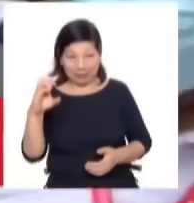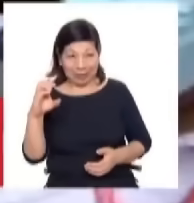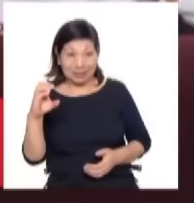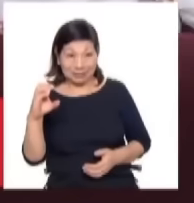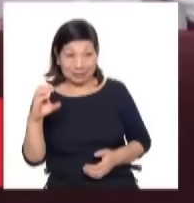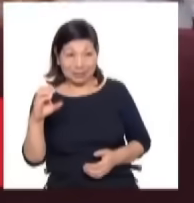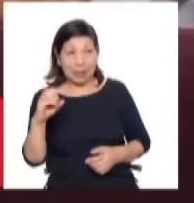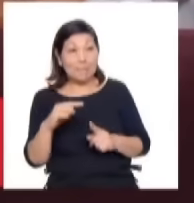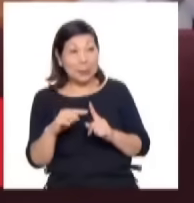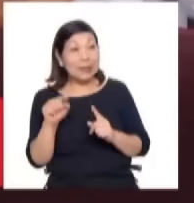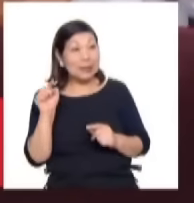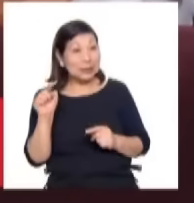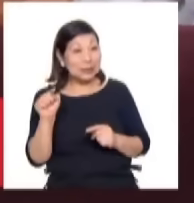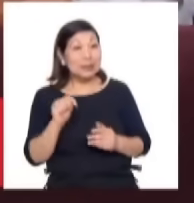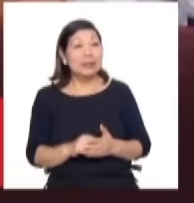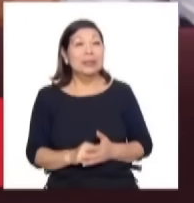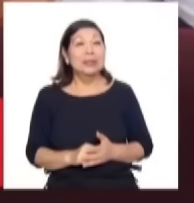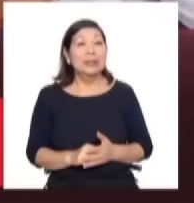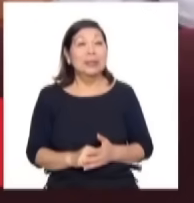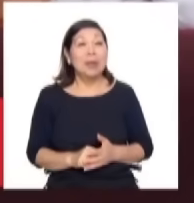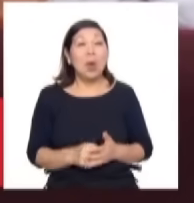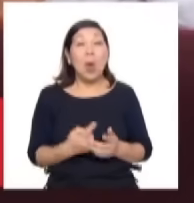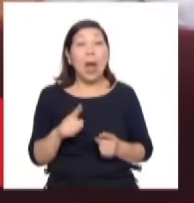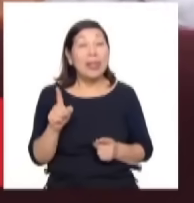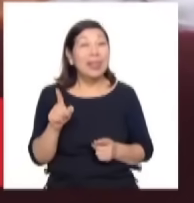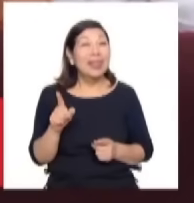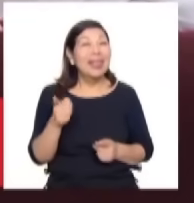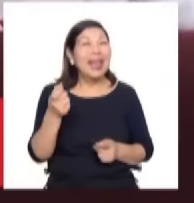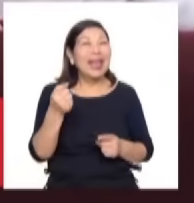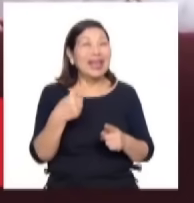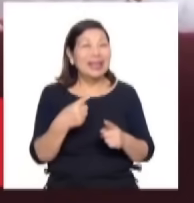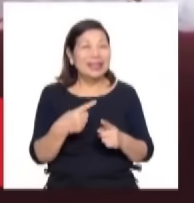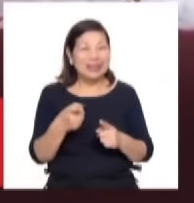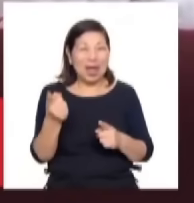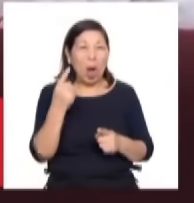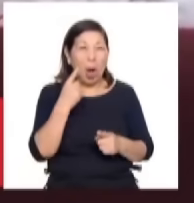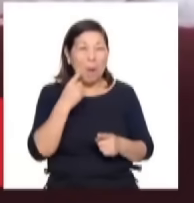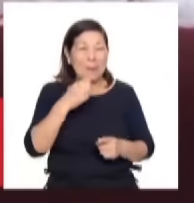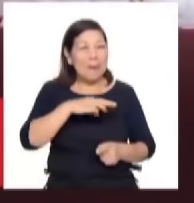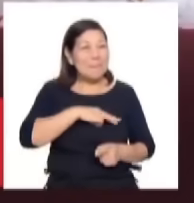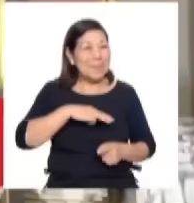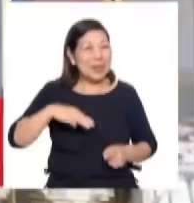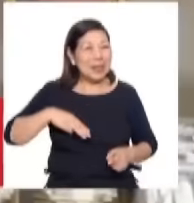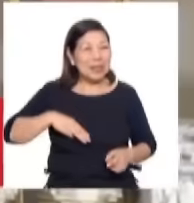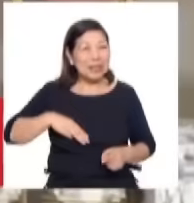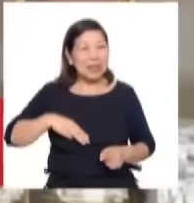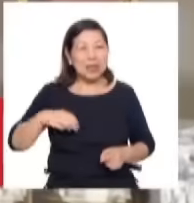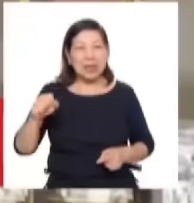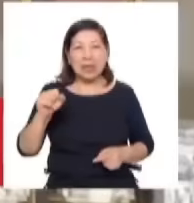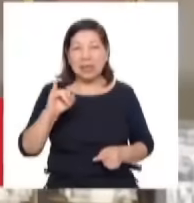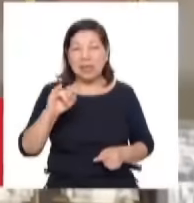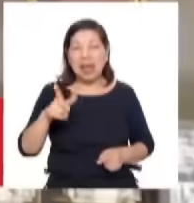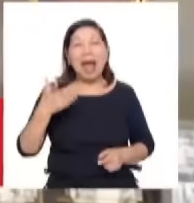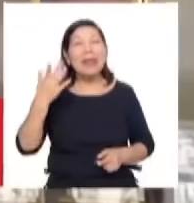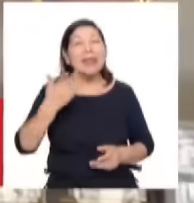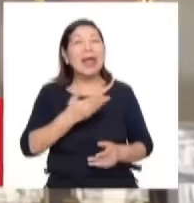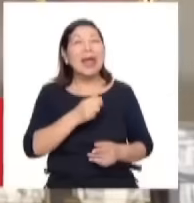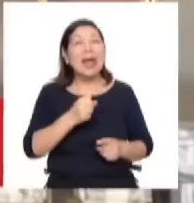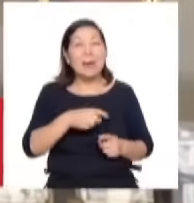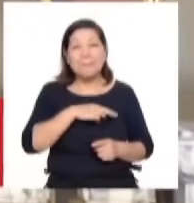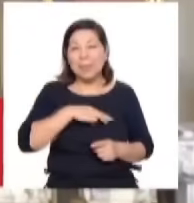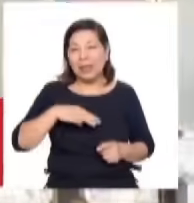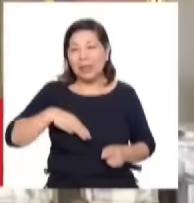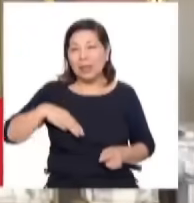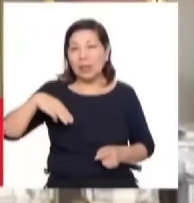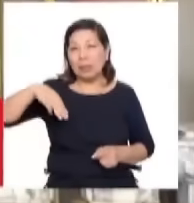Comunicaciones. Precisamente, el periodo en el que Juan Silva, involucrado en las diligencias, fue titular del MTC, ambos se